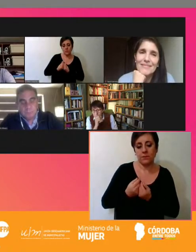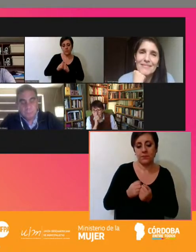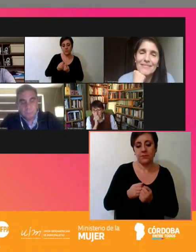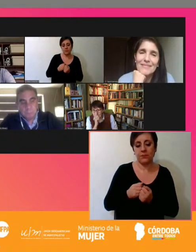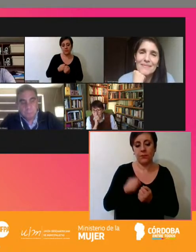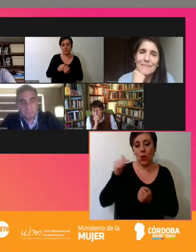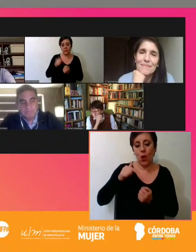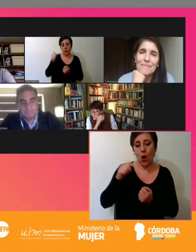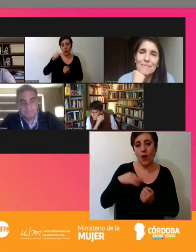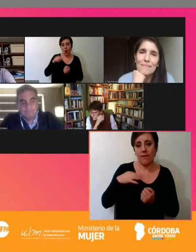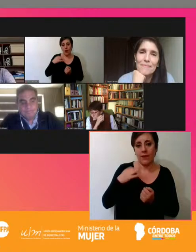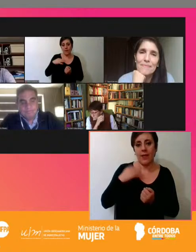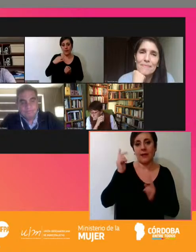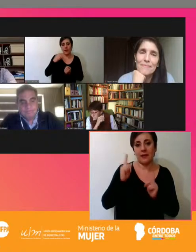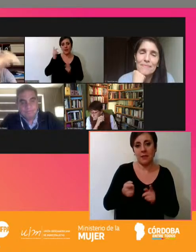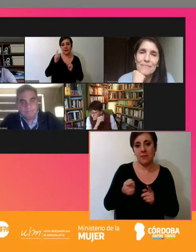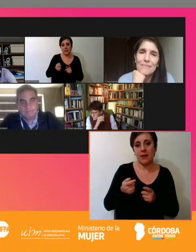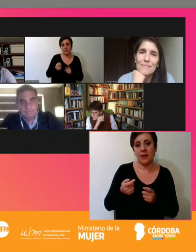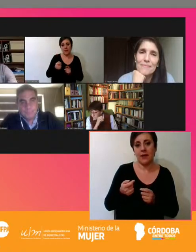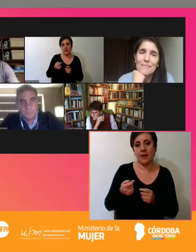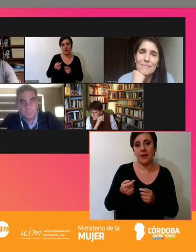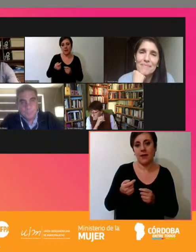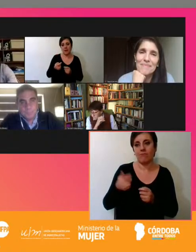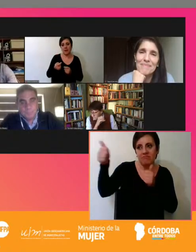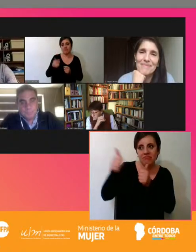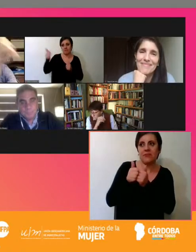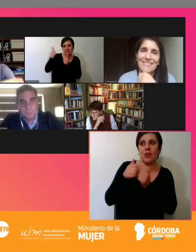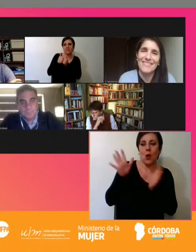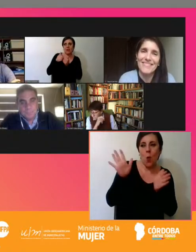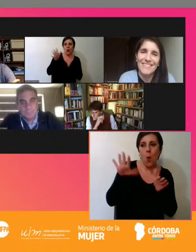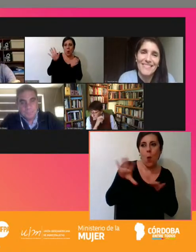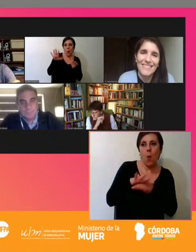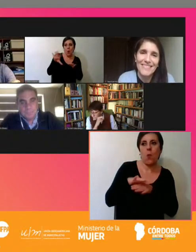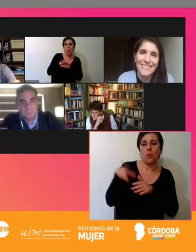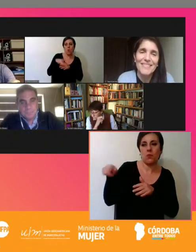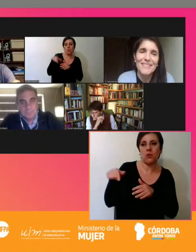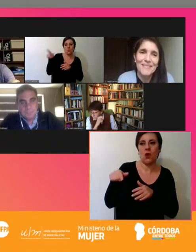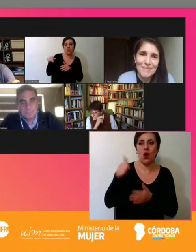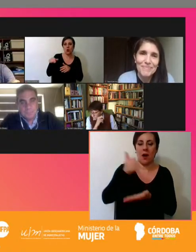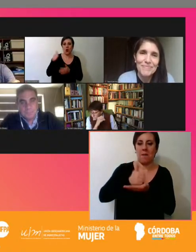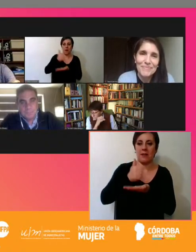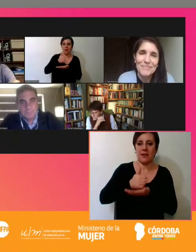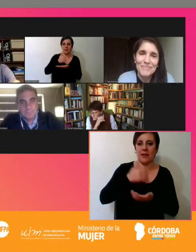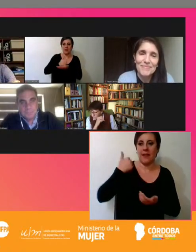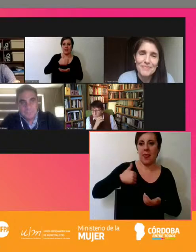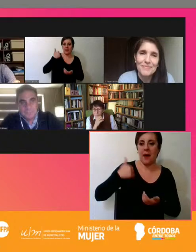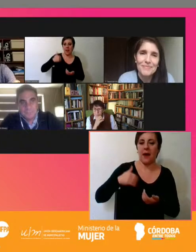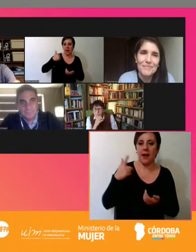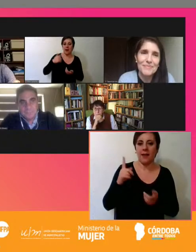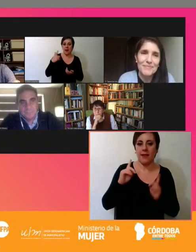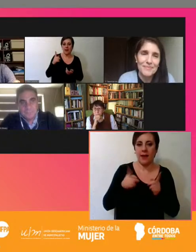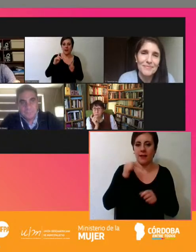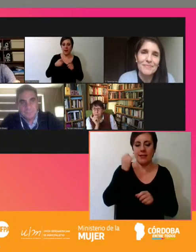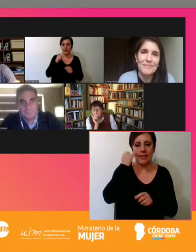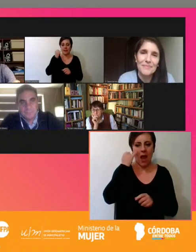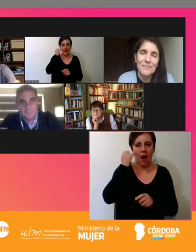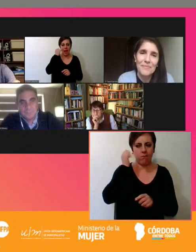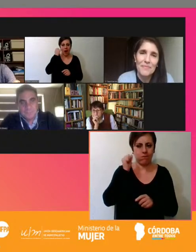también nos bendice con tenerla como representante de la Argentina, donde ya estamos trabajando